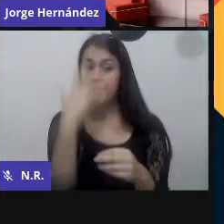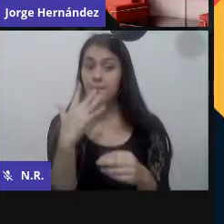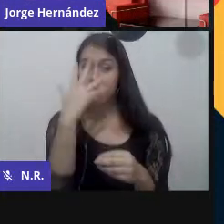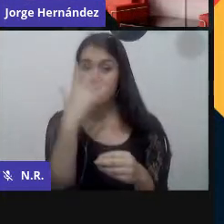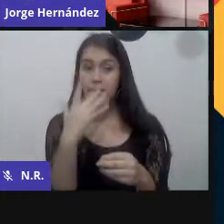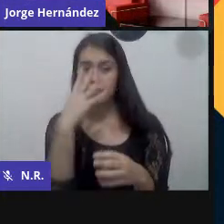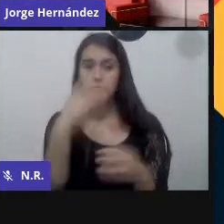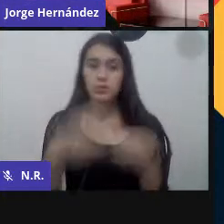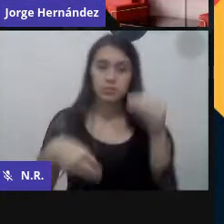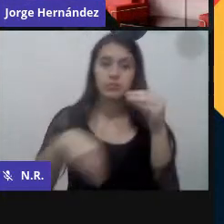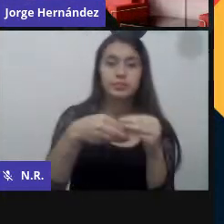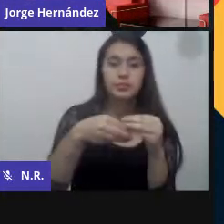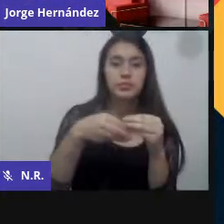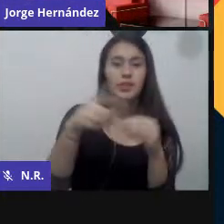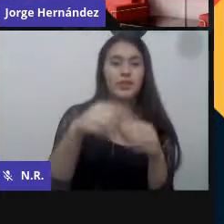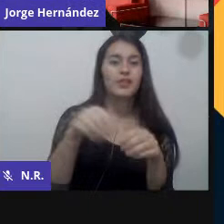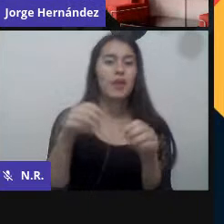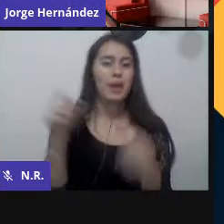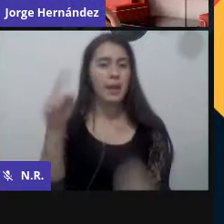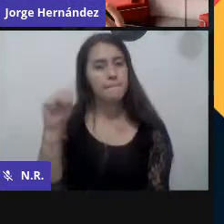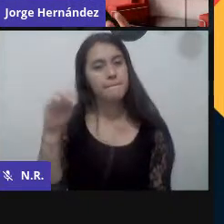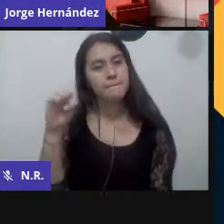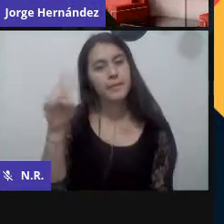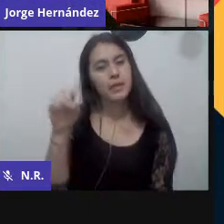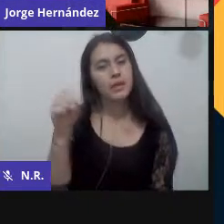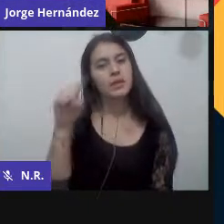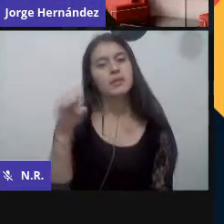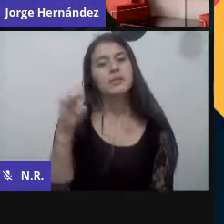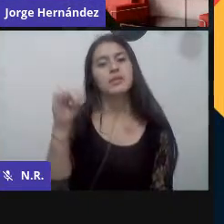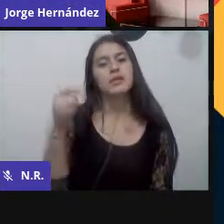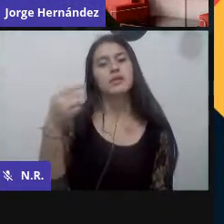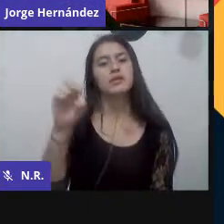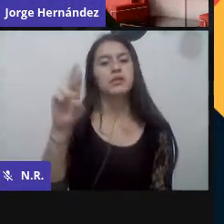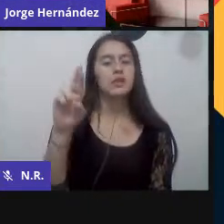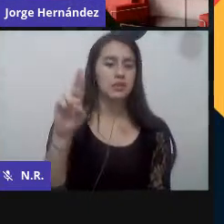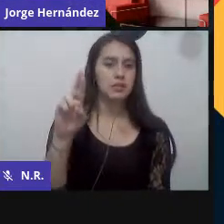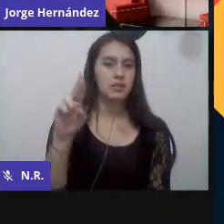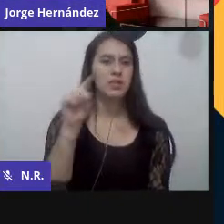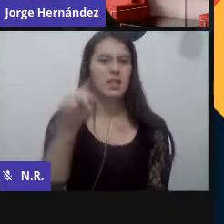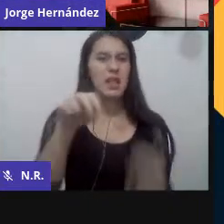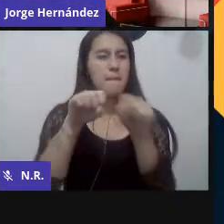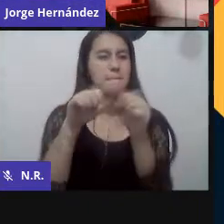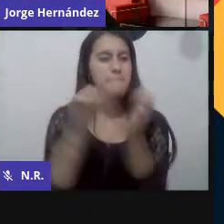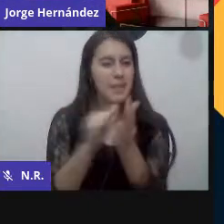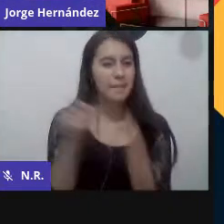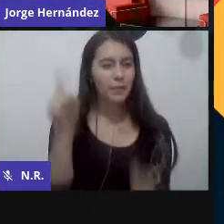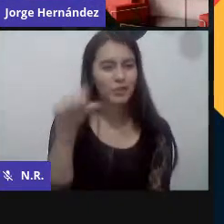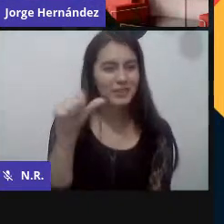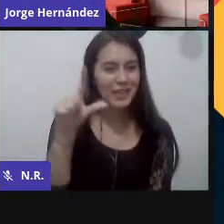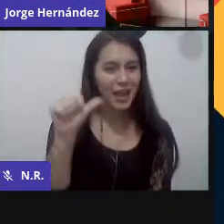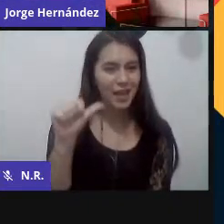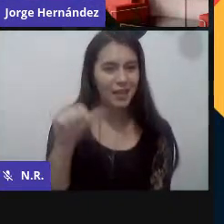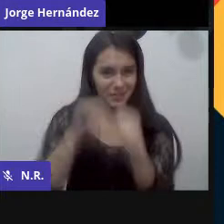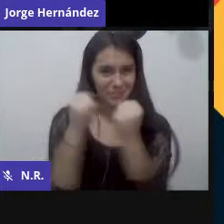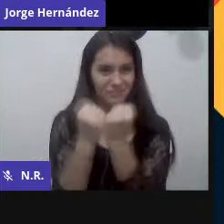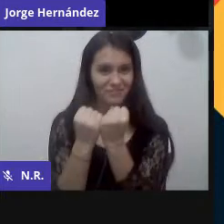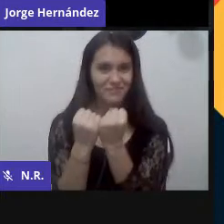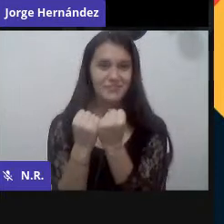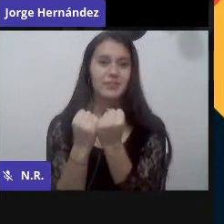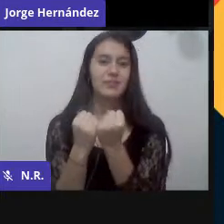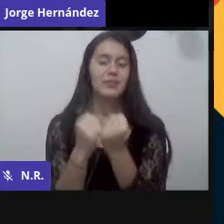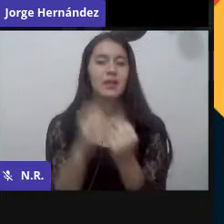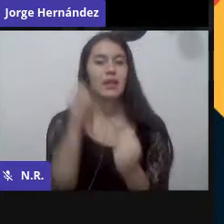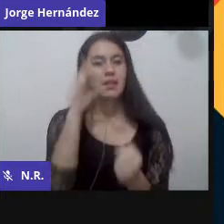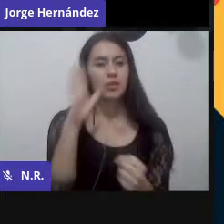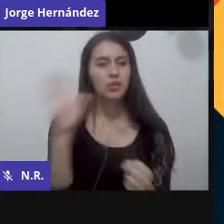llaman las Messenger Rooms. No sé si ustedes se han dado cuenta, pero tanto lo que es WhatsApp, Facebook,